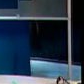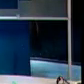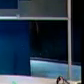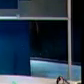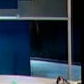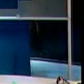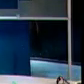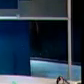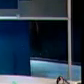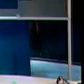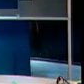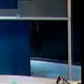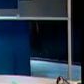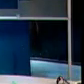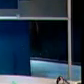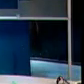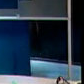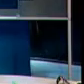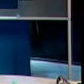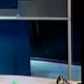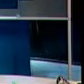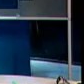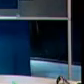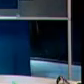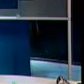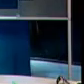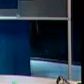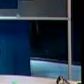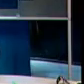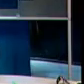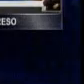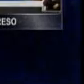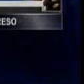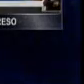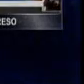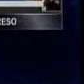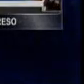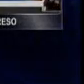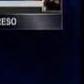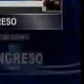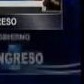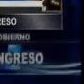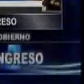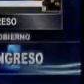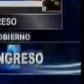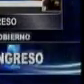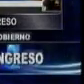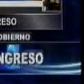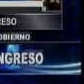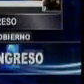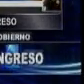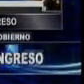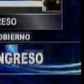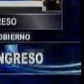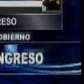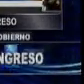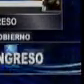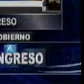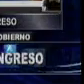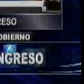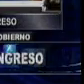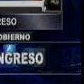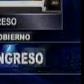se presentó ante el Congreso y vamos a ver los detalles de esta cita. Melissa, muy buenas tardes. Muy buenas tardes, Laura. Les contamos que cerca de